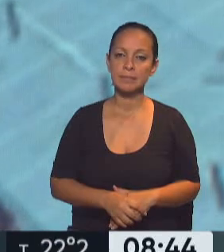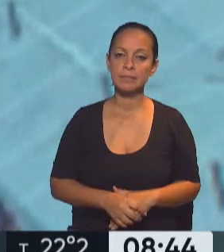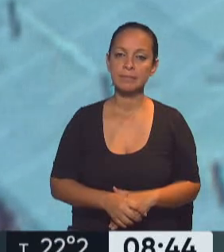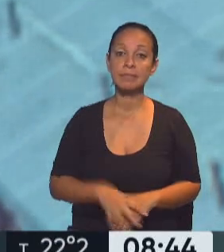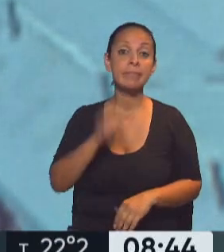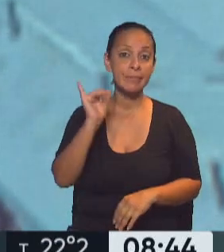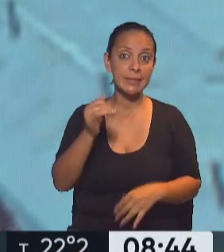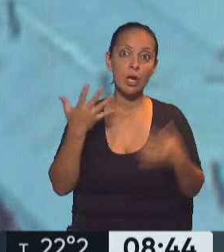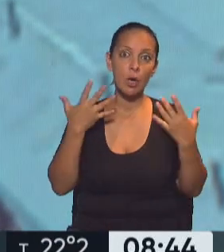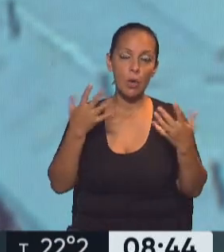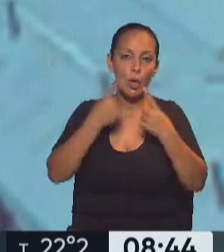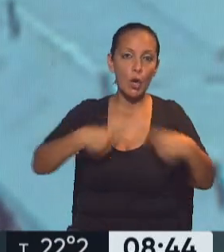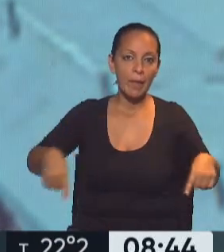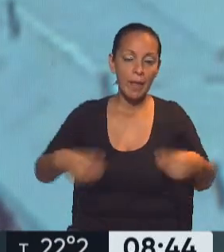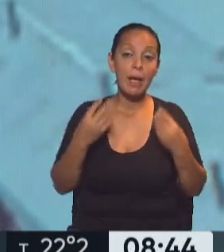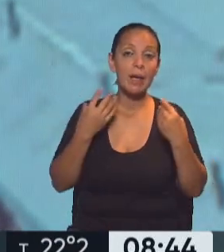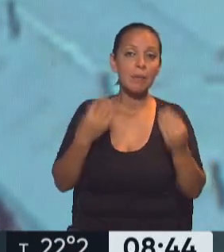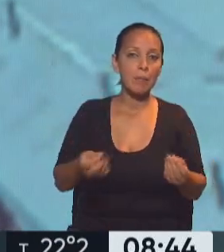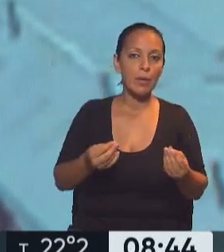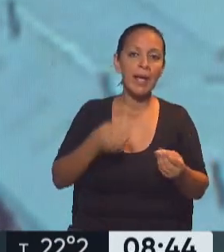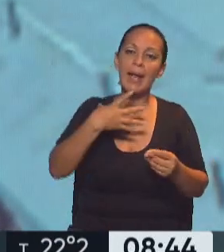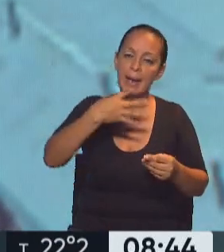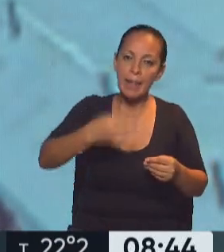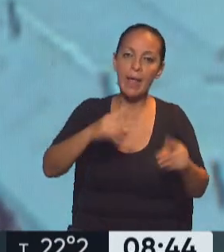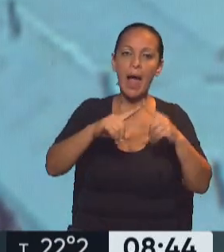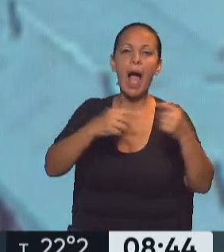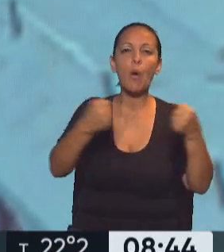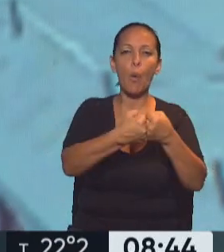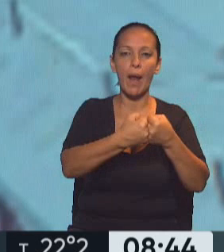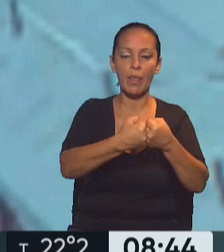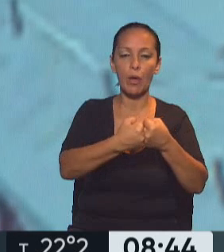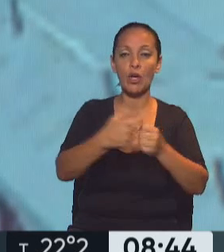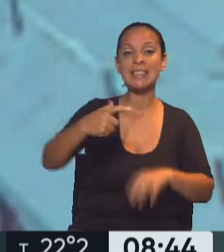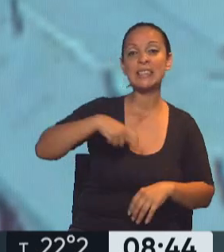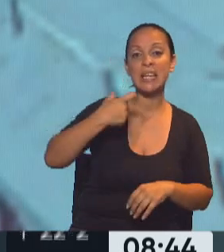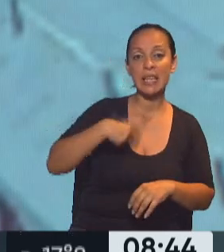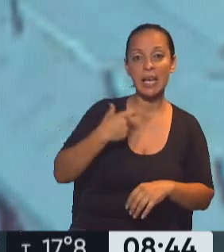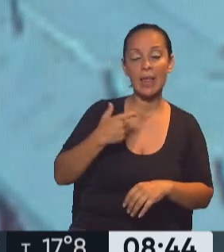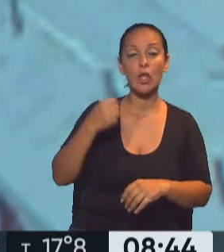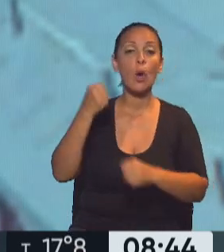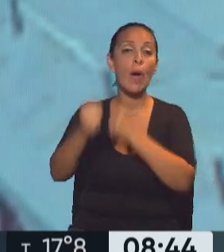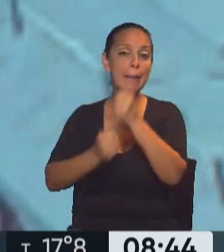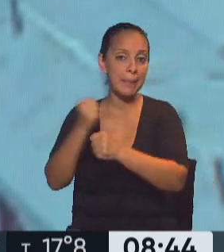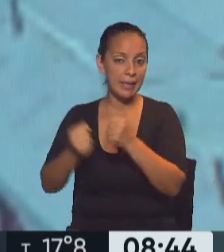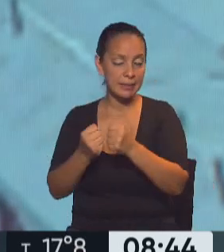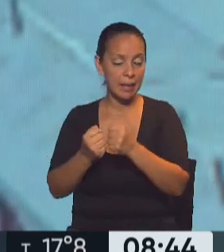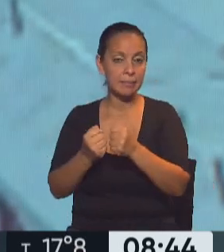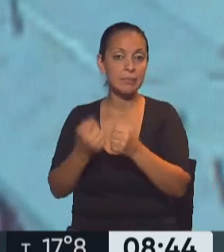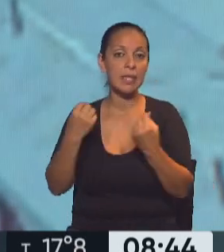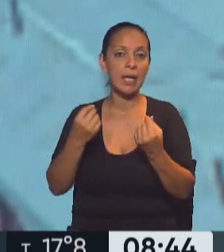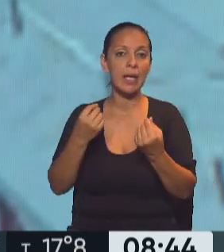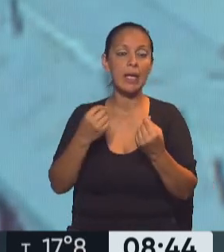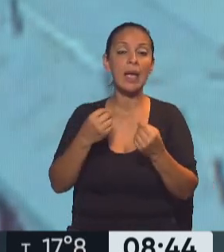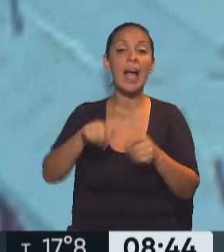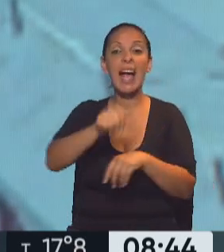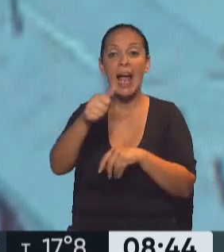Sí, claro, es una novedad, porque en realidad se trata de un acuerdo entre el sindicato y una empresa que va a distribuir las ganancias,